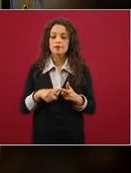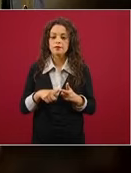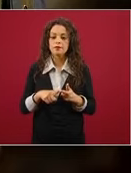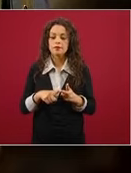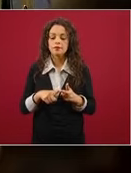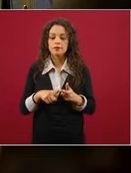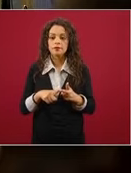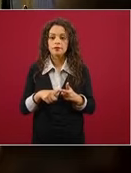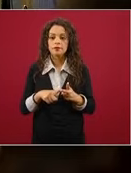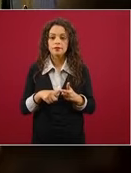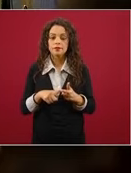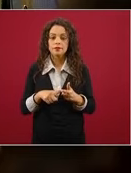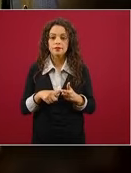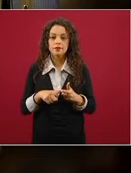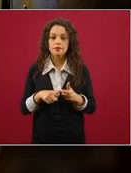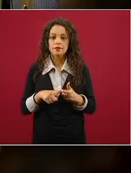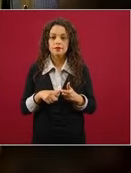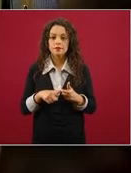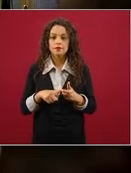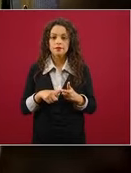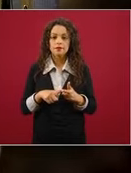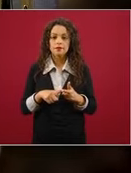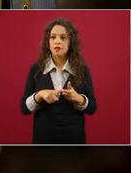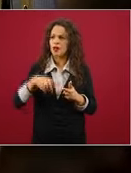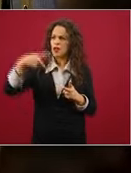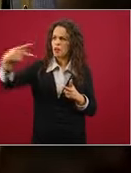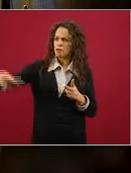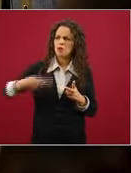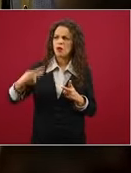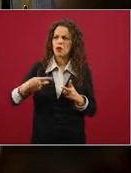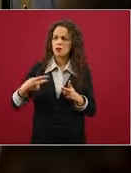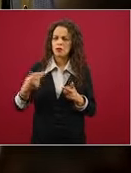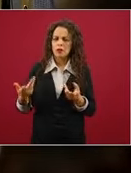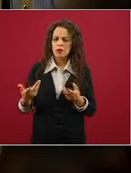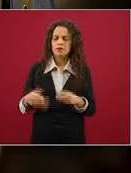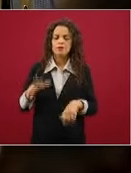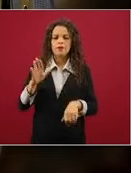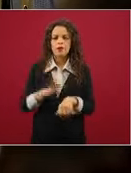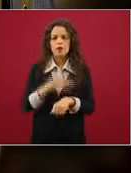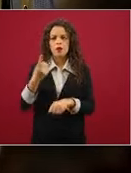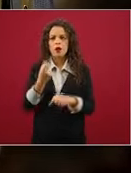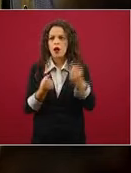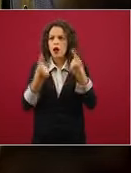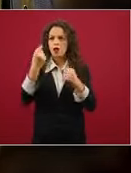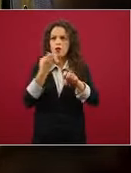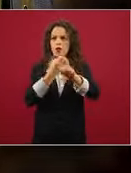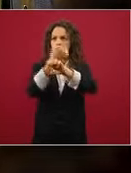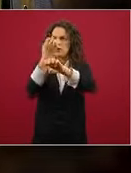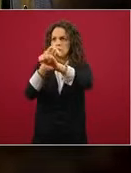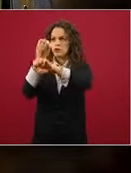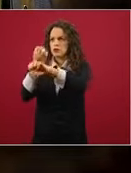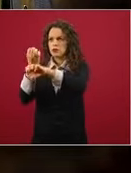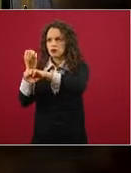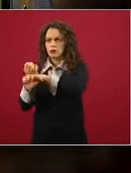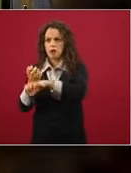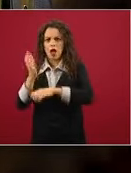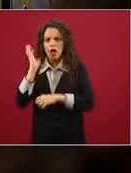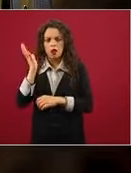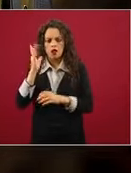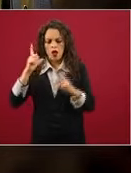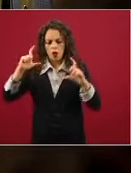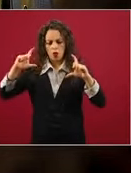nos preguntan por qué, si ya la curva o ya en varios estados está